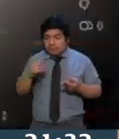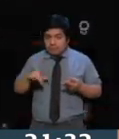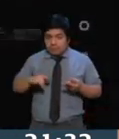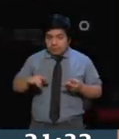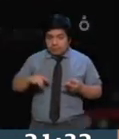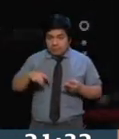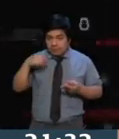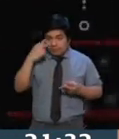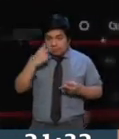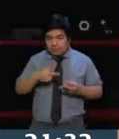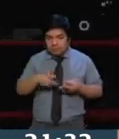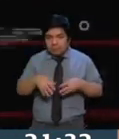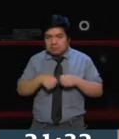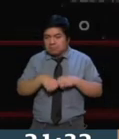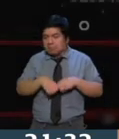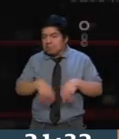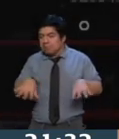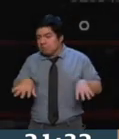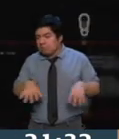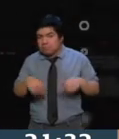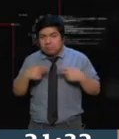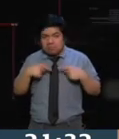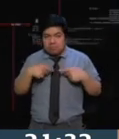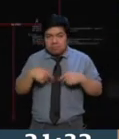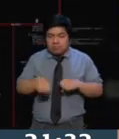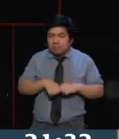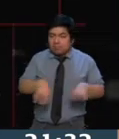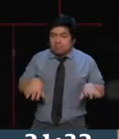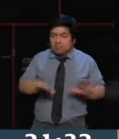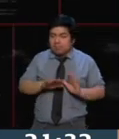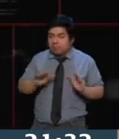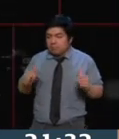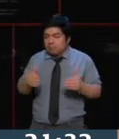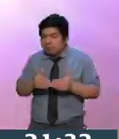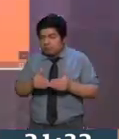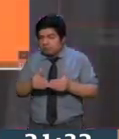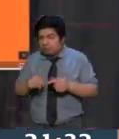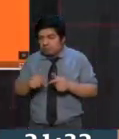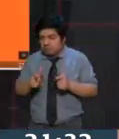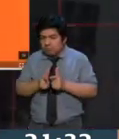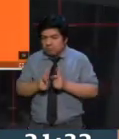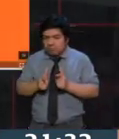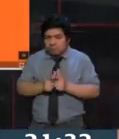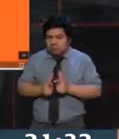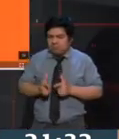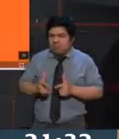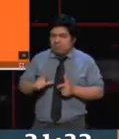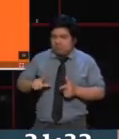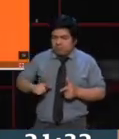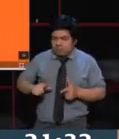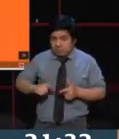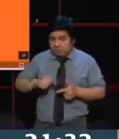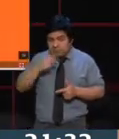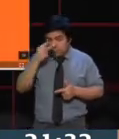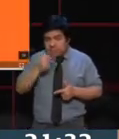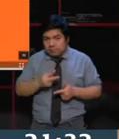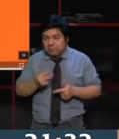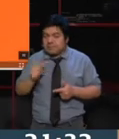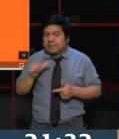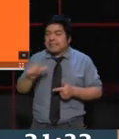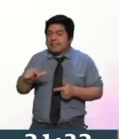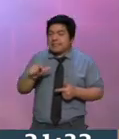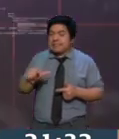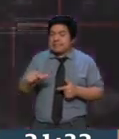de México abandonó la búsqueda de desaparecidos y cerró la puerta a los colectivos. El gobierno de México ha creado